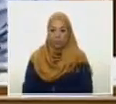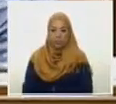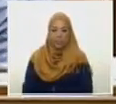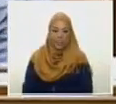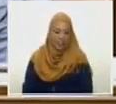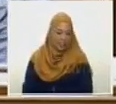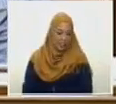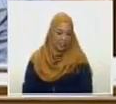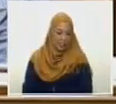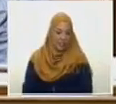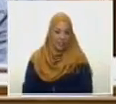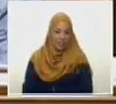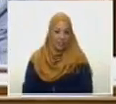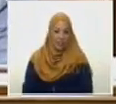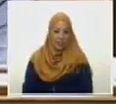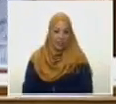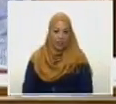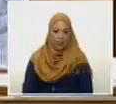Derby.